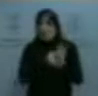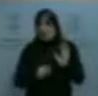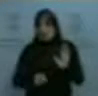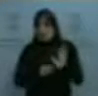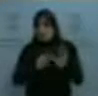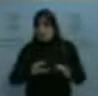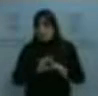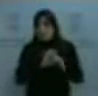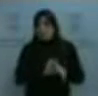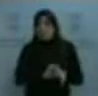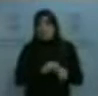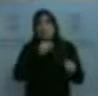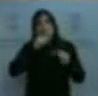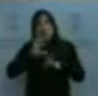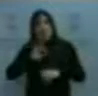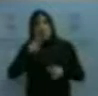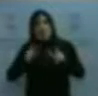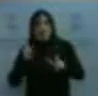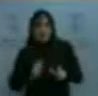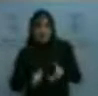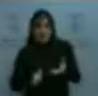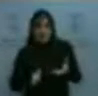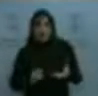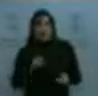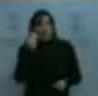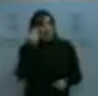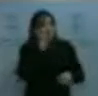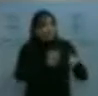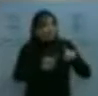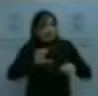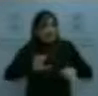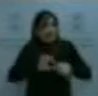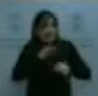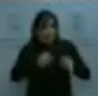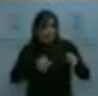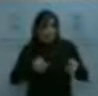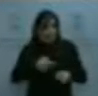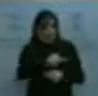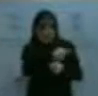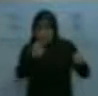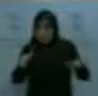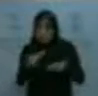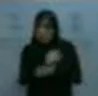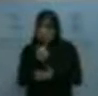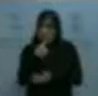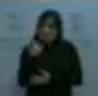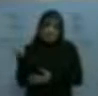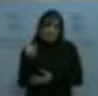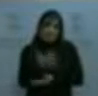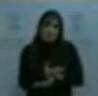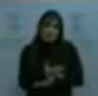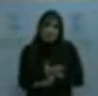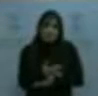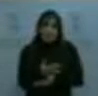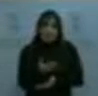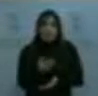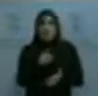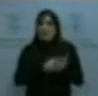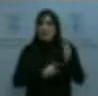creo que los problemas de la justicia a los que hemos aludido todos los grupos parlamentarios en muchas intervenciones y en concreto en esa interpelación iban más